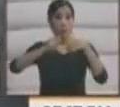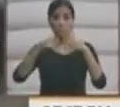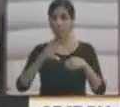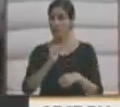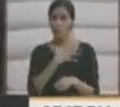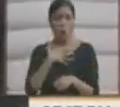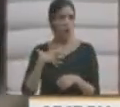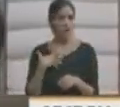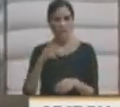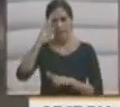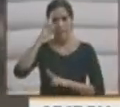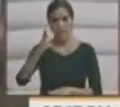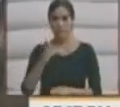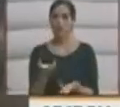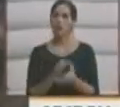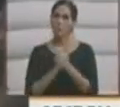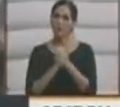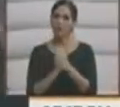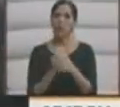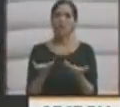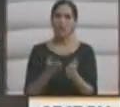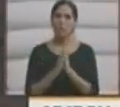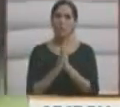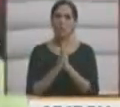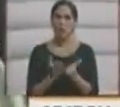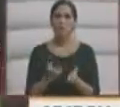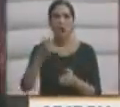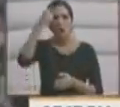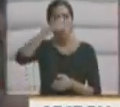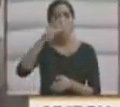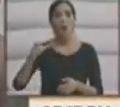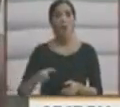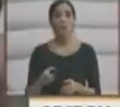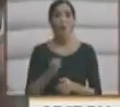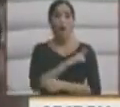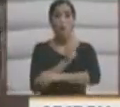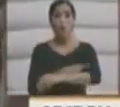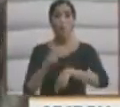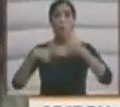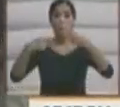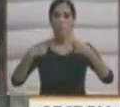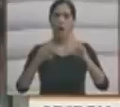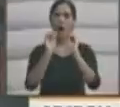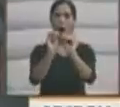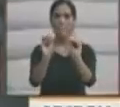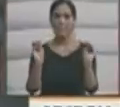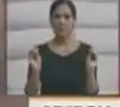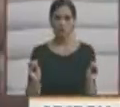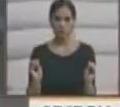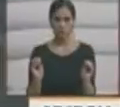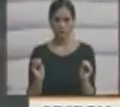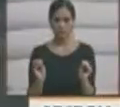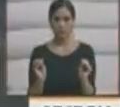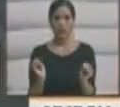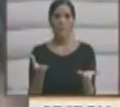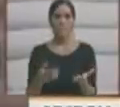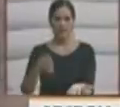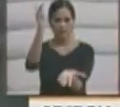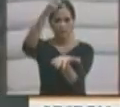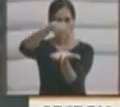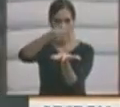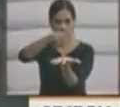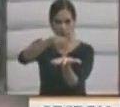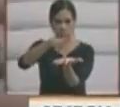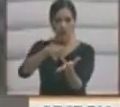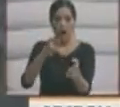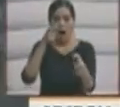sujetar, compañero William. Entonces desde aquí, con el pueblo, con el Poder Popular, le hacemos un llamado para que se apersone a la